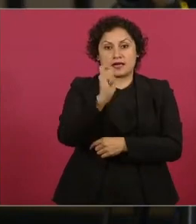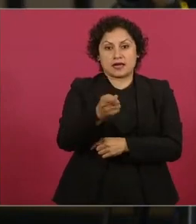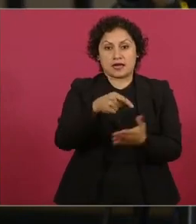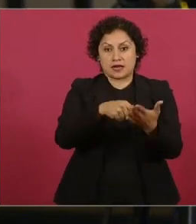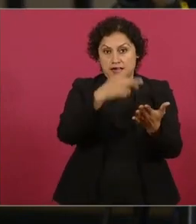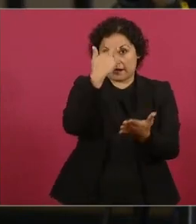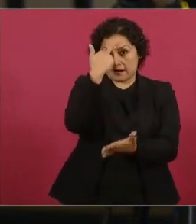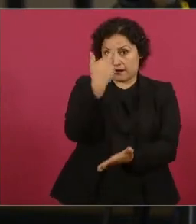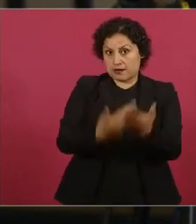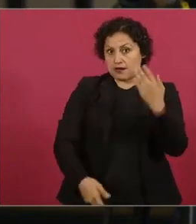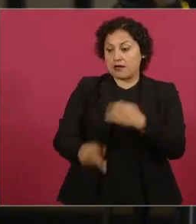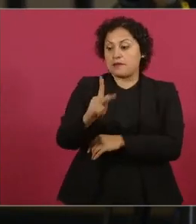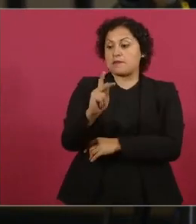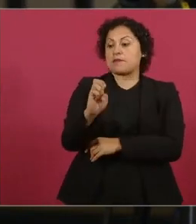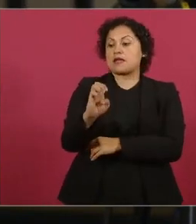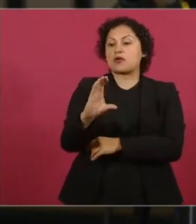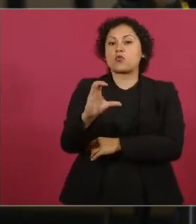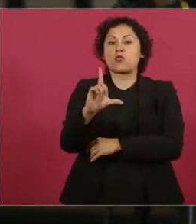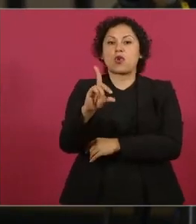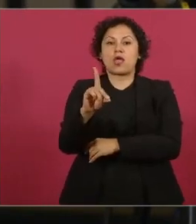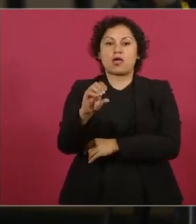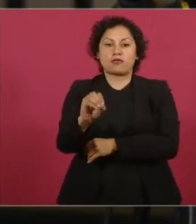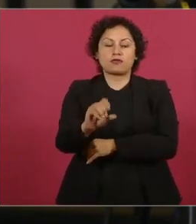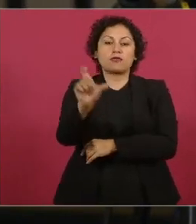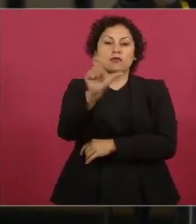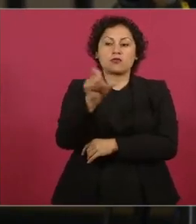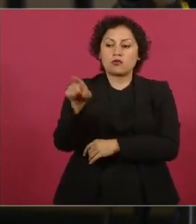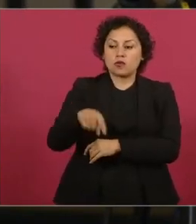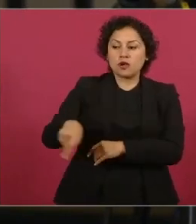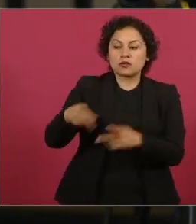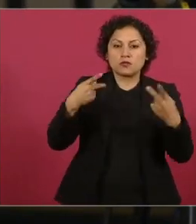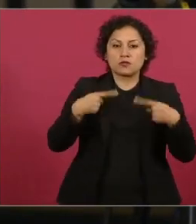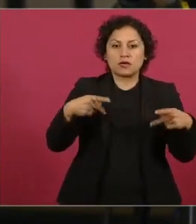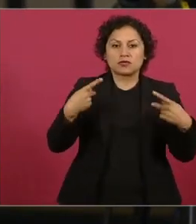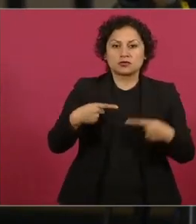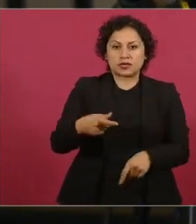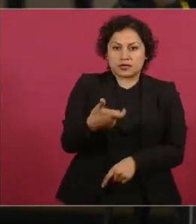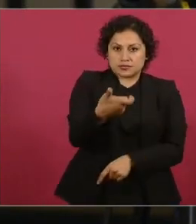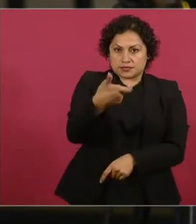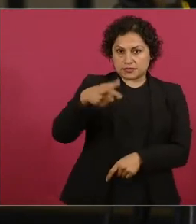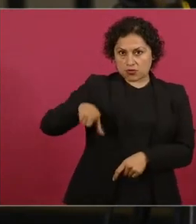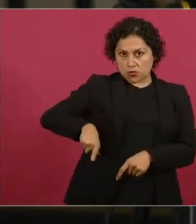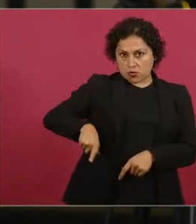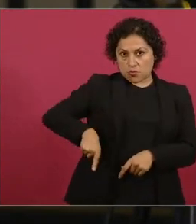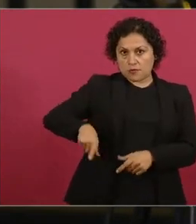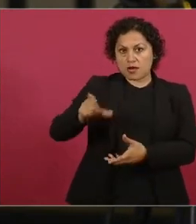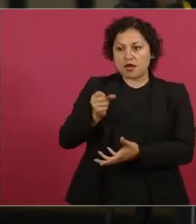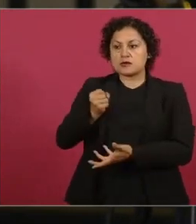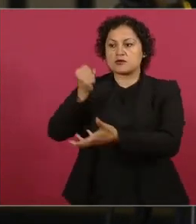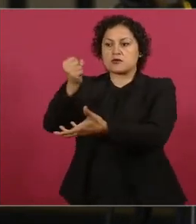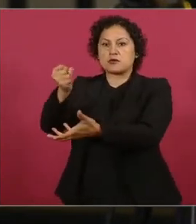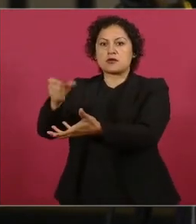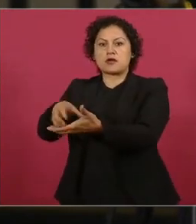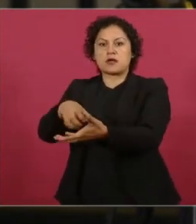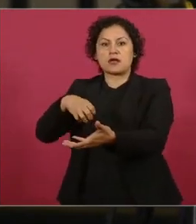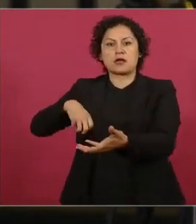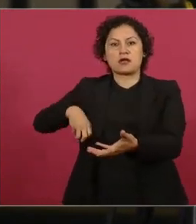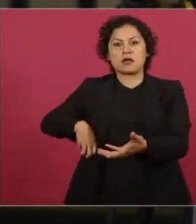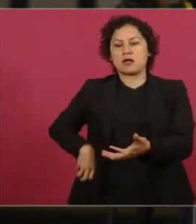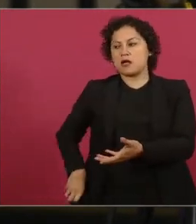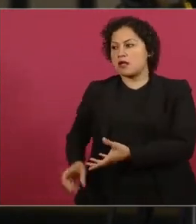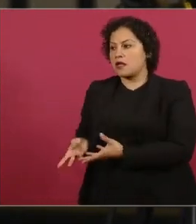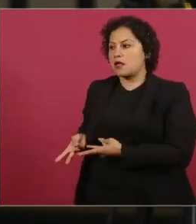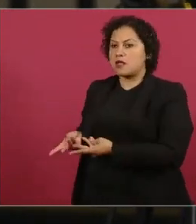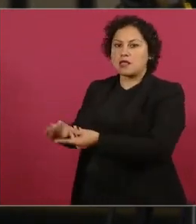delito de corrupción que se considera como un desvío de recursos públicos. Y aunque ellos lo reponen